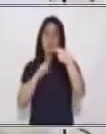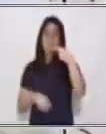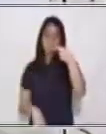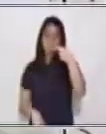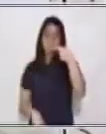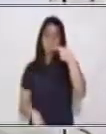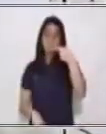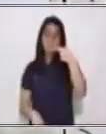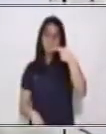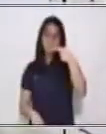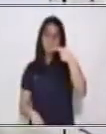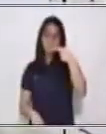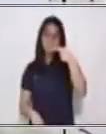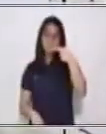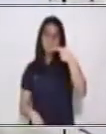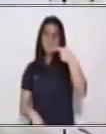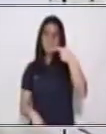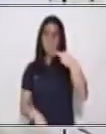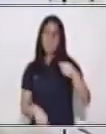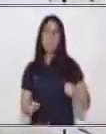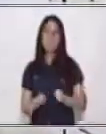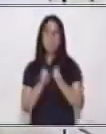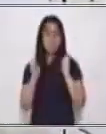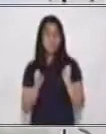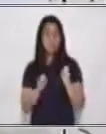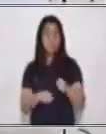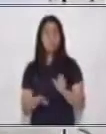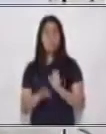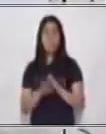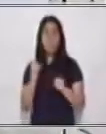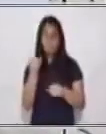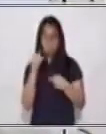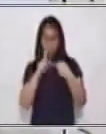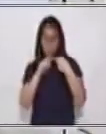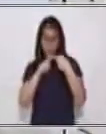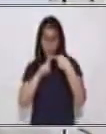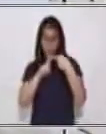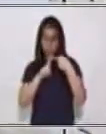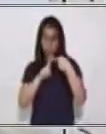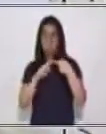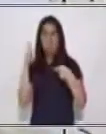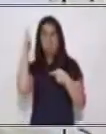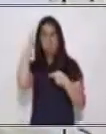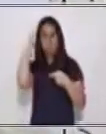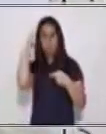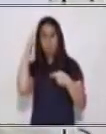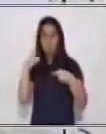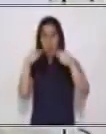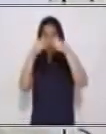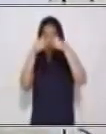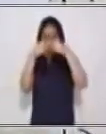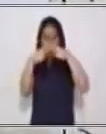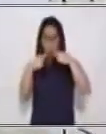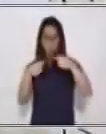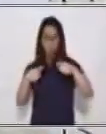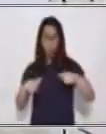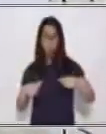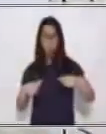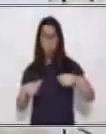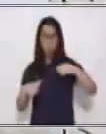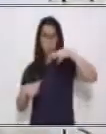Repito entonces, la sección cónica número 1, si el plano corta exactamente al cono en una forma